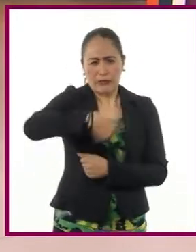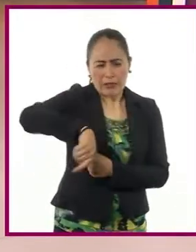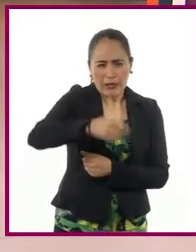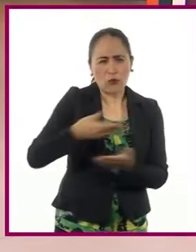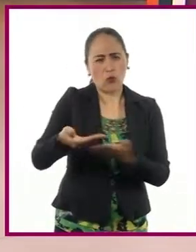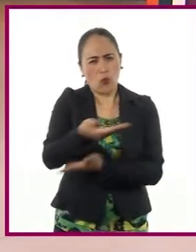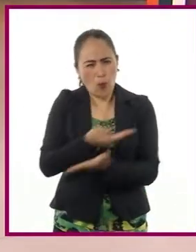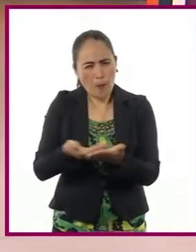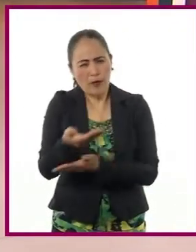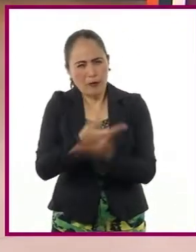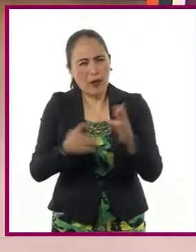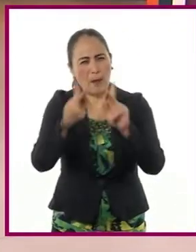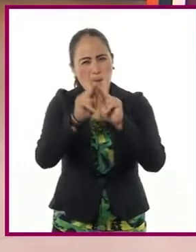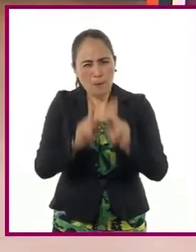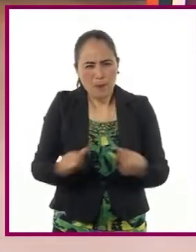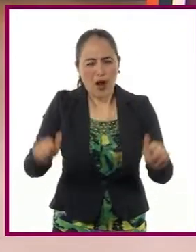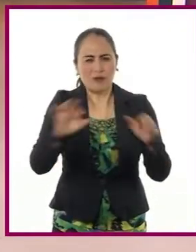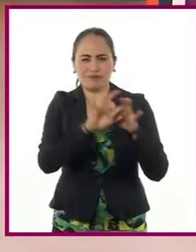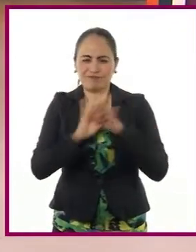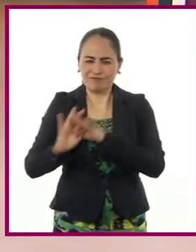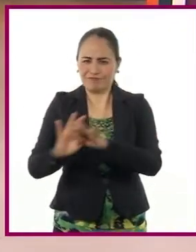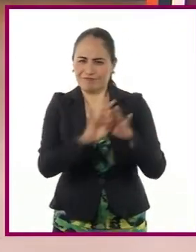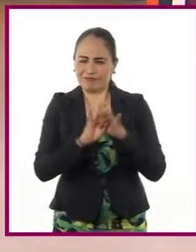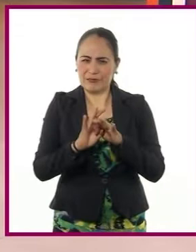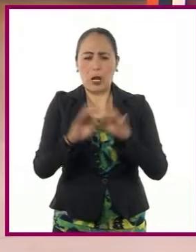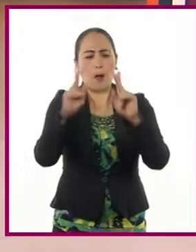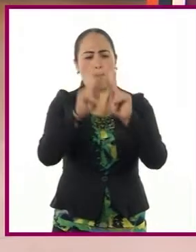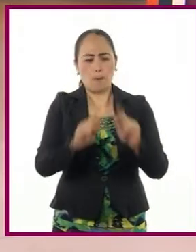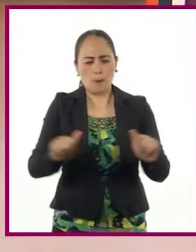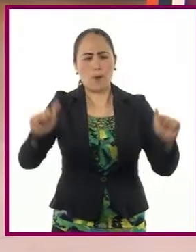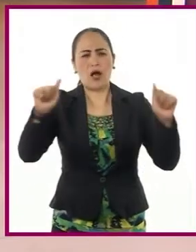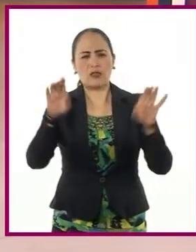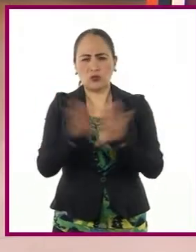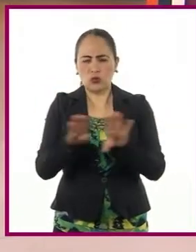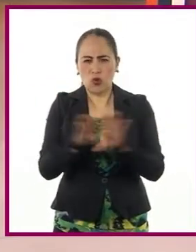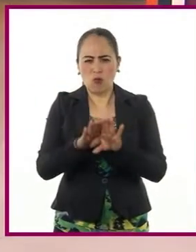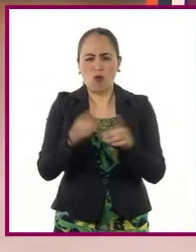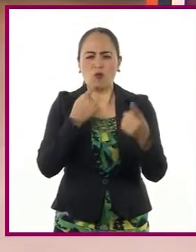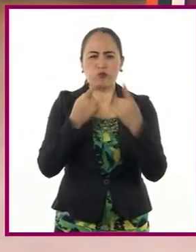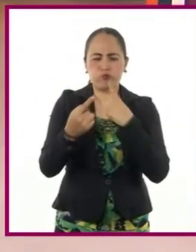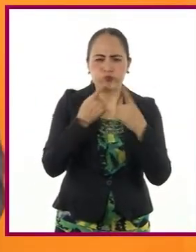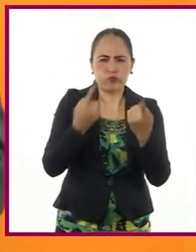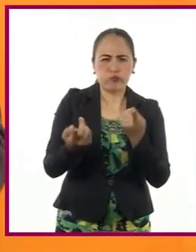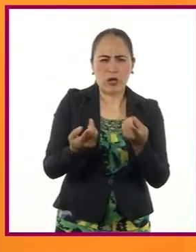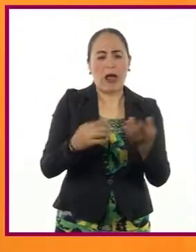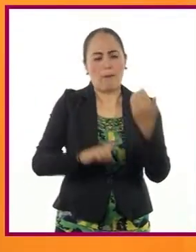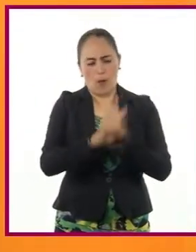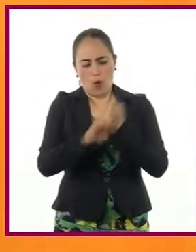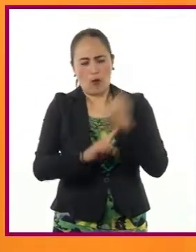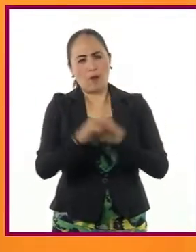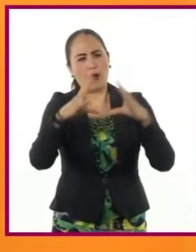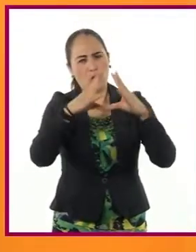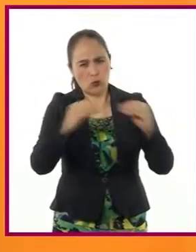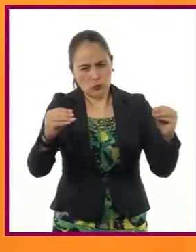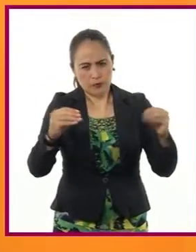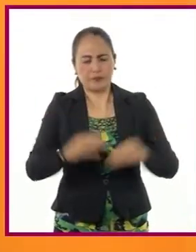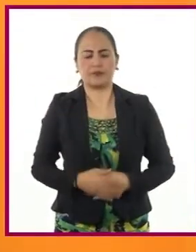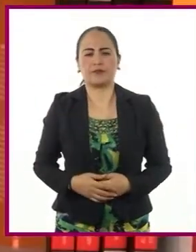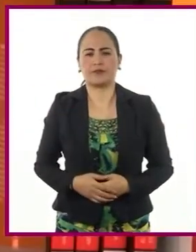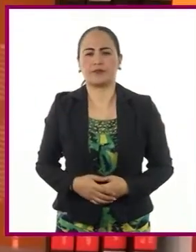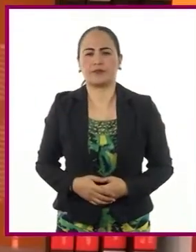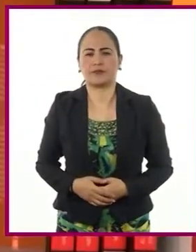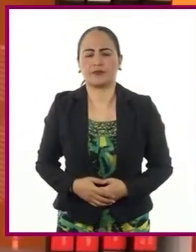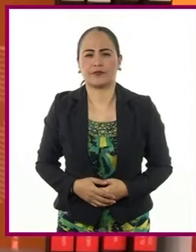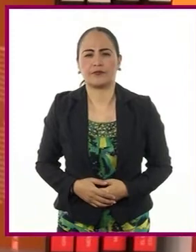una cultura de paz, y la paz se consigue a través de la solución de conflictos. También es importante destacar que